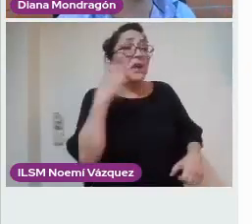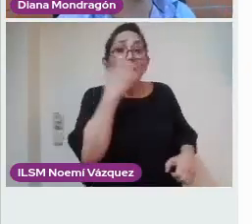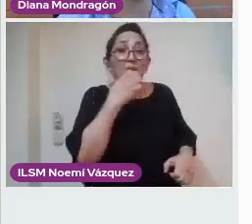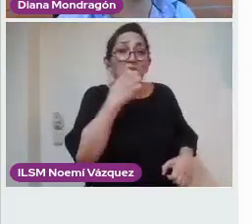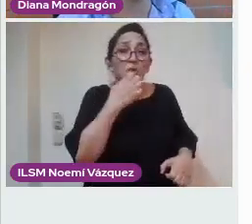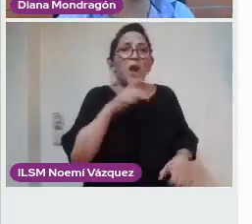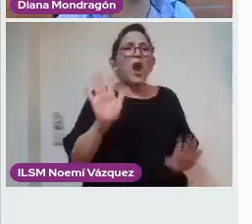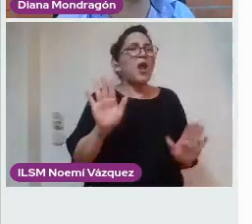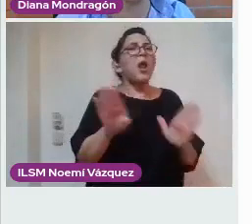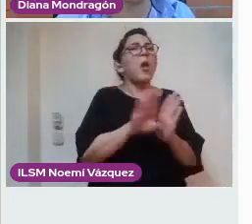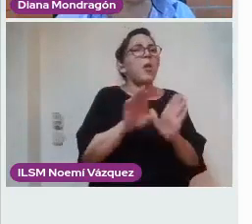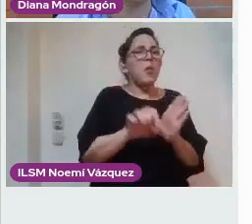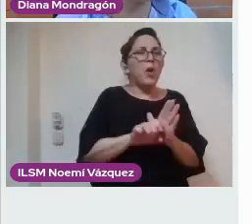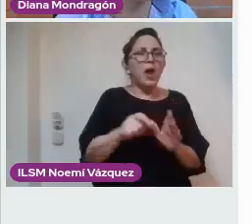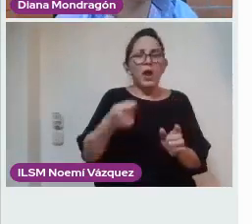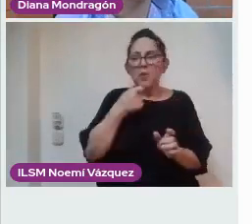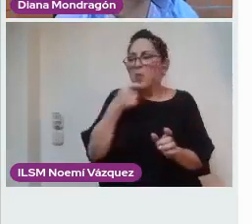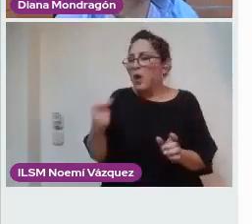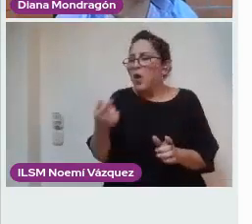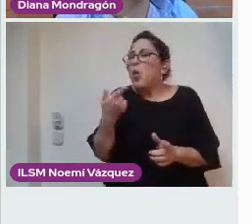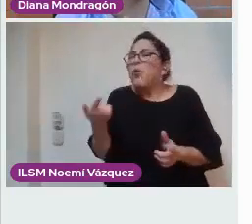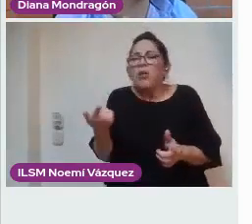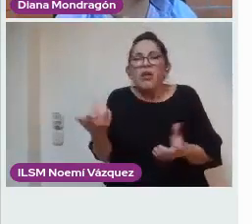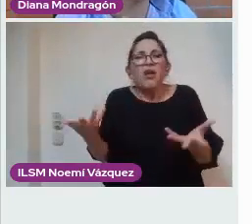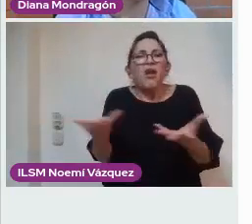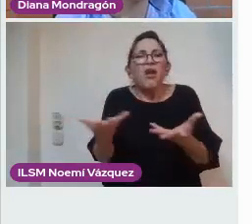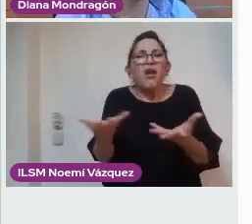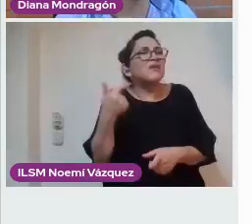por ejemplo, con los adolescentes es difícil,